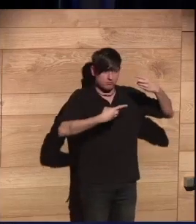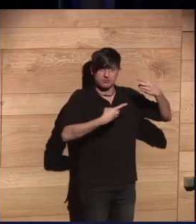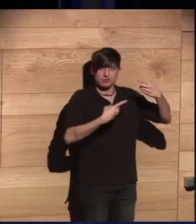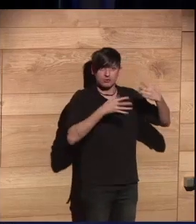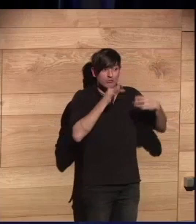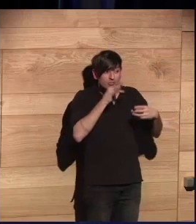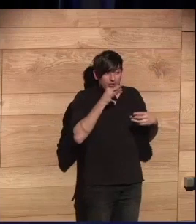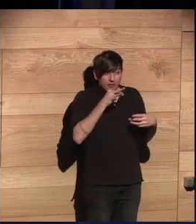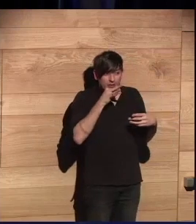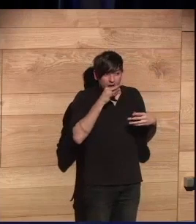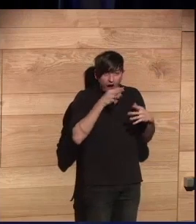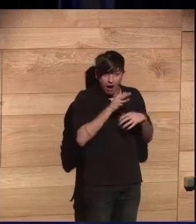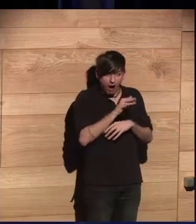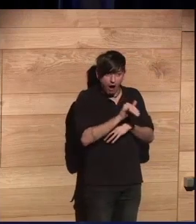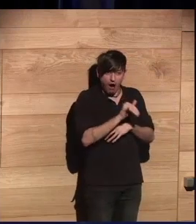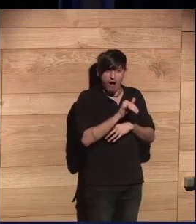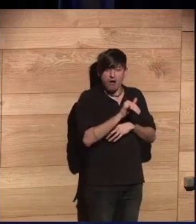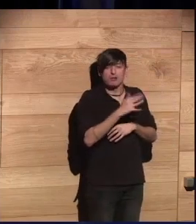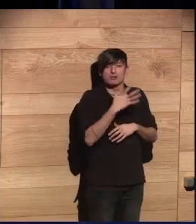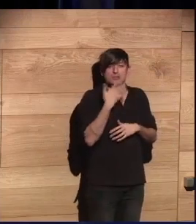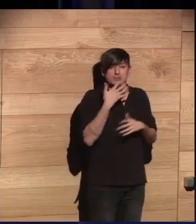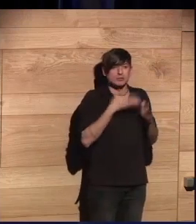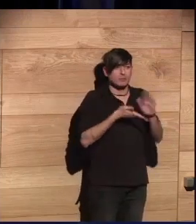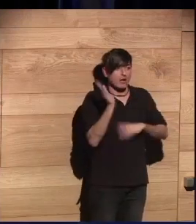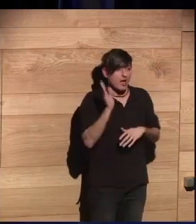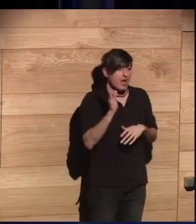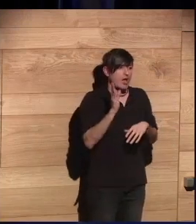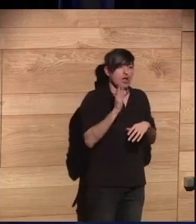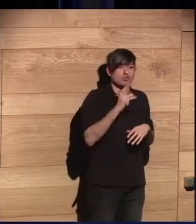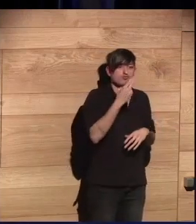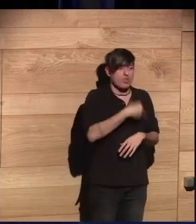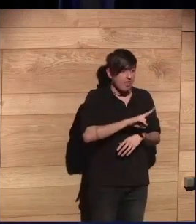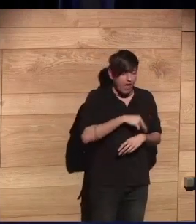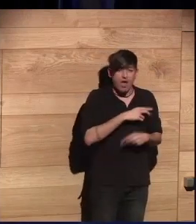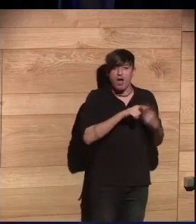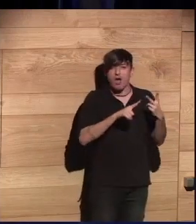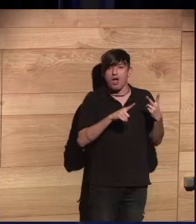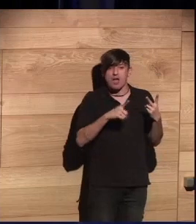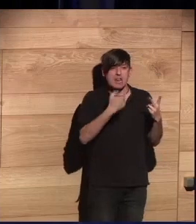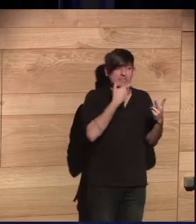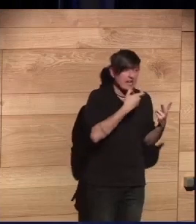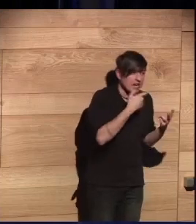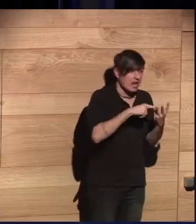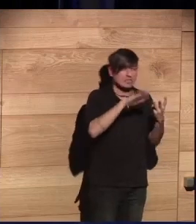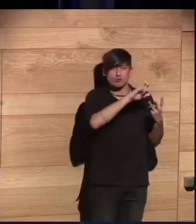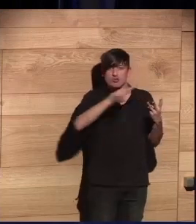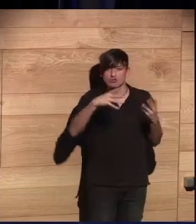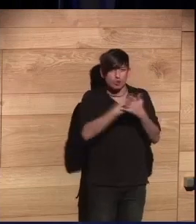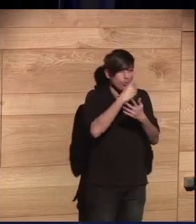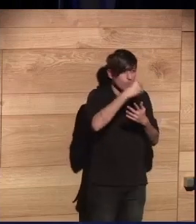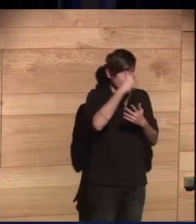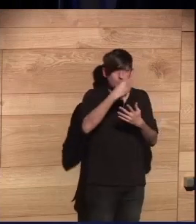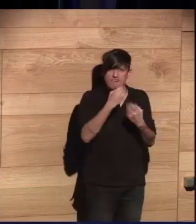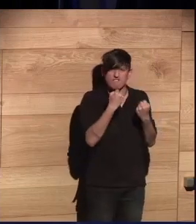así todavía está vigente cuando vas a Suiza, cuando vas a Estados Unidos, cuando vas a Inglaterra, cuando vas culturalmente